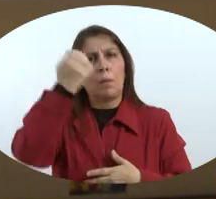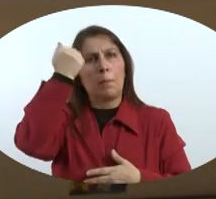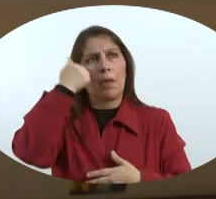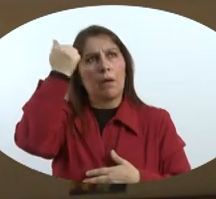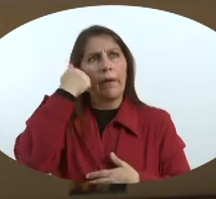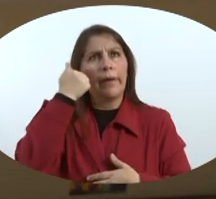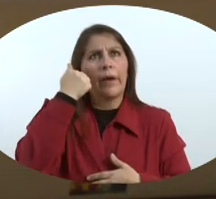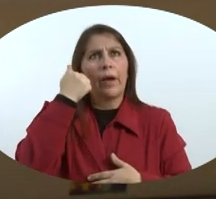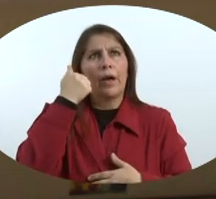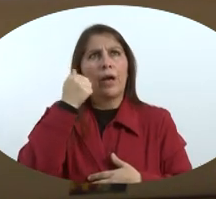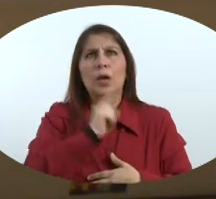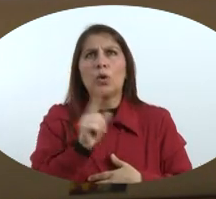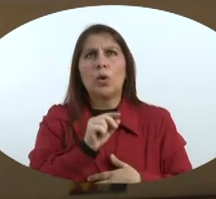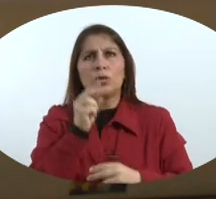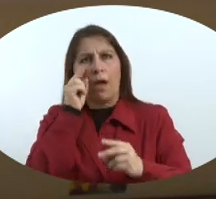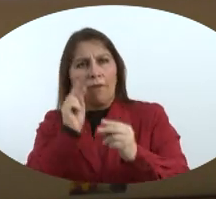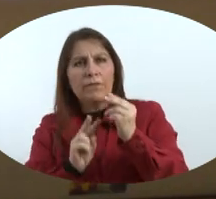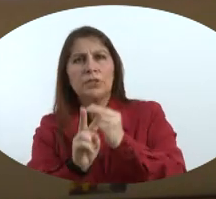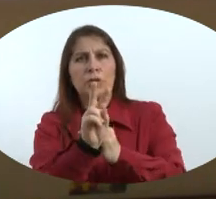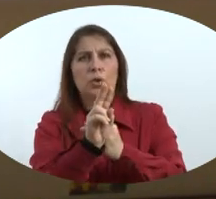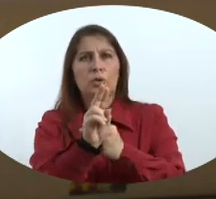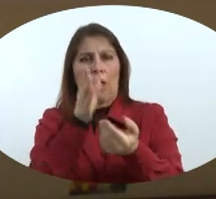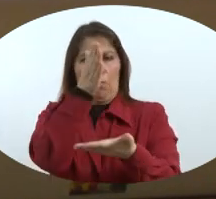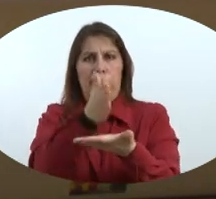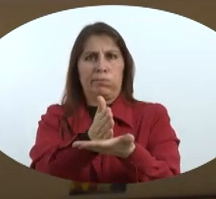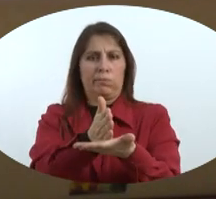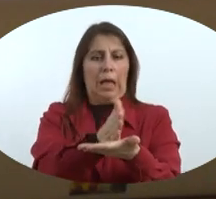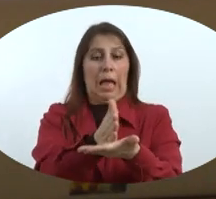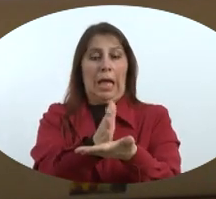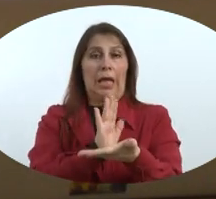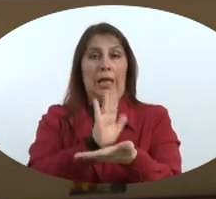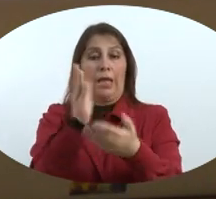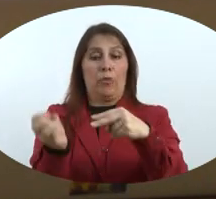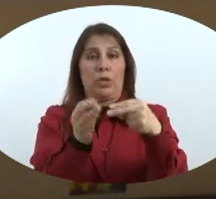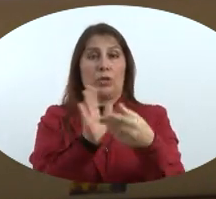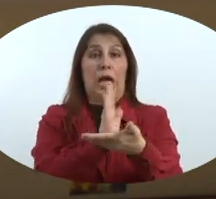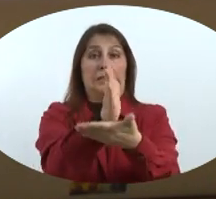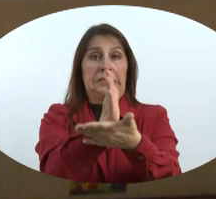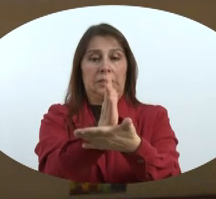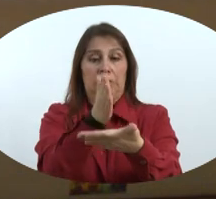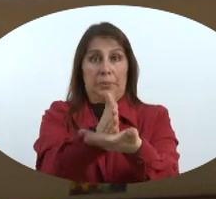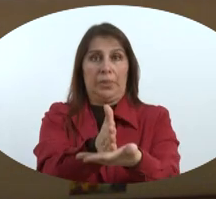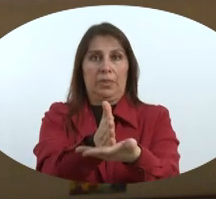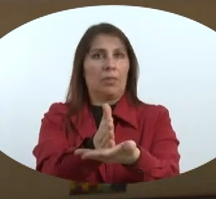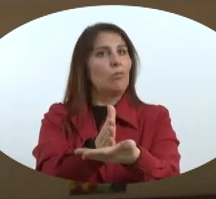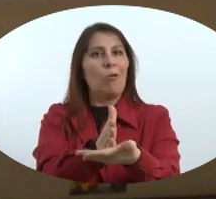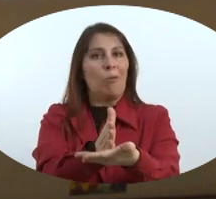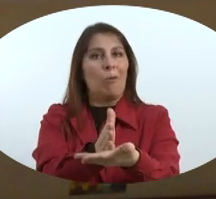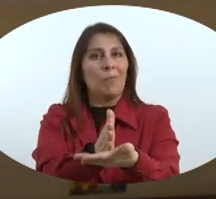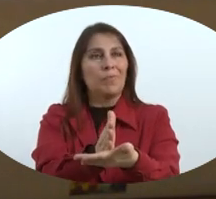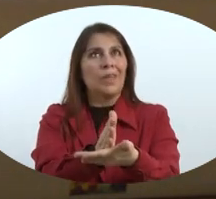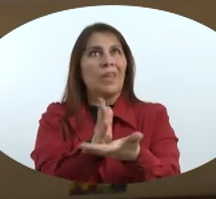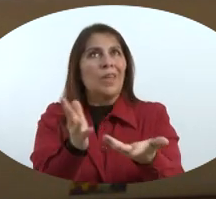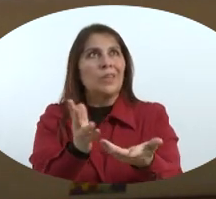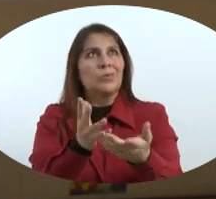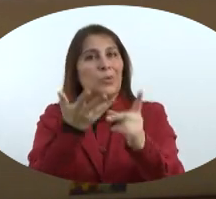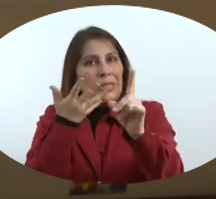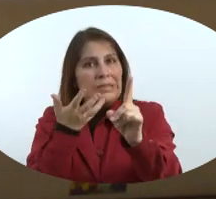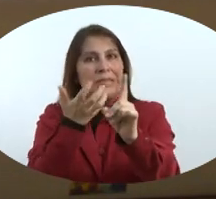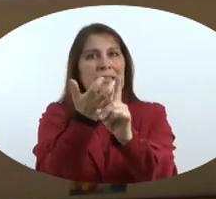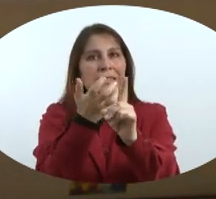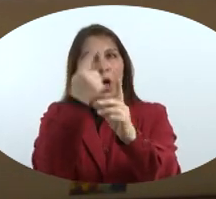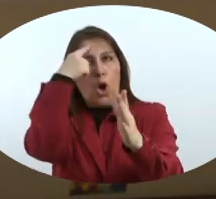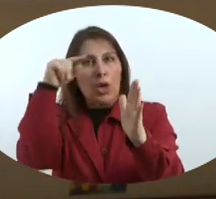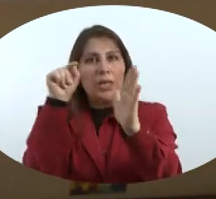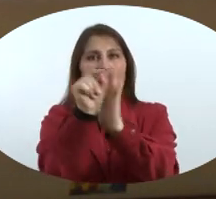en sí como una visión neutral de la educación sino que sabemos que pues es una educación con sentido un sentido